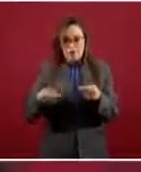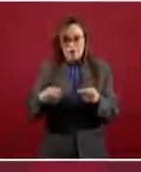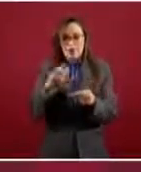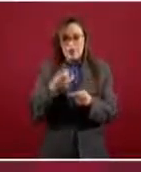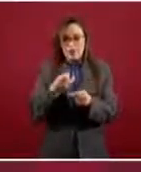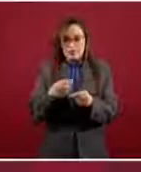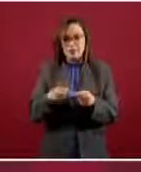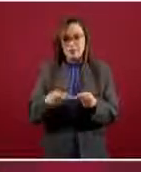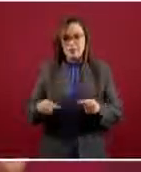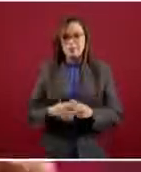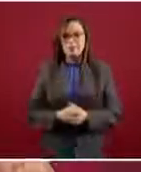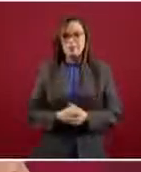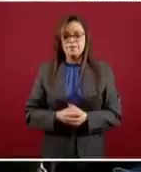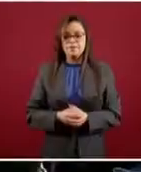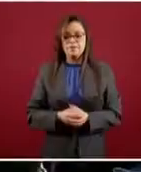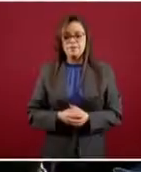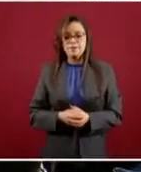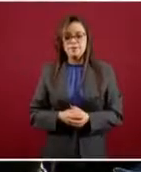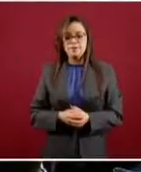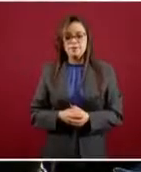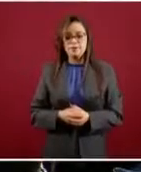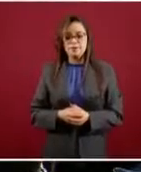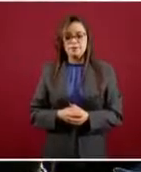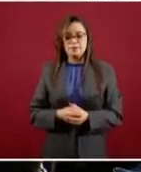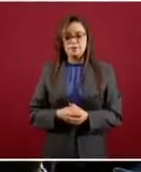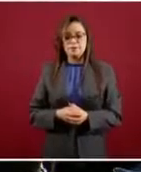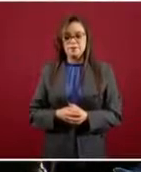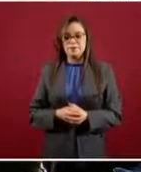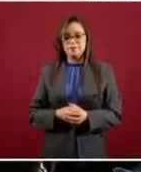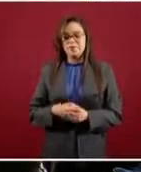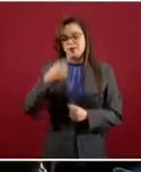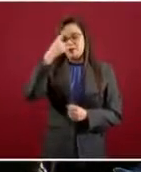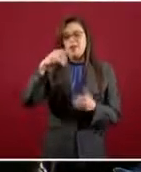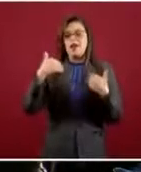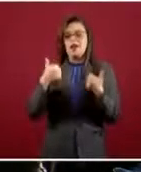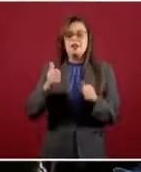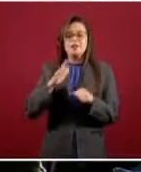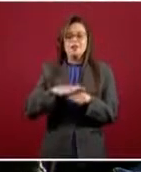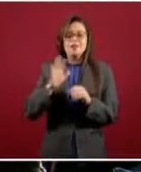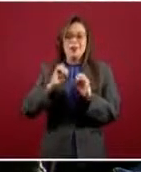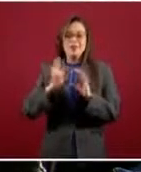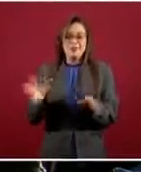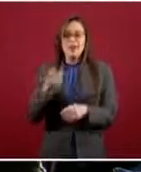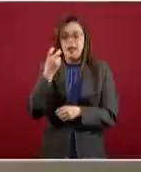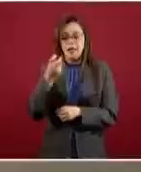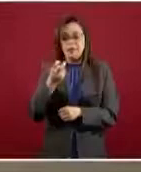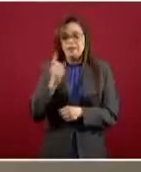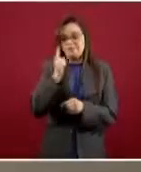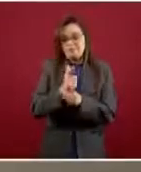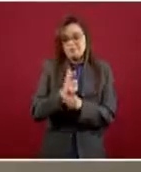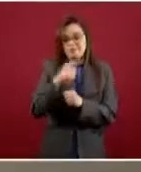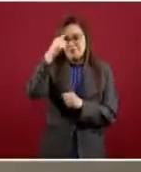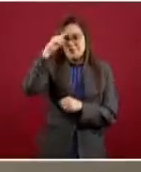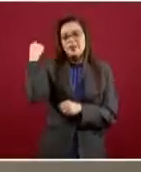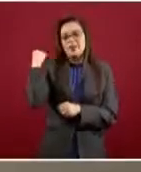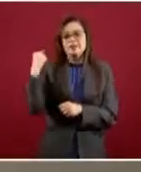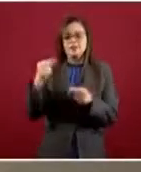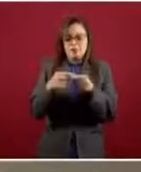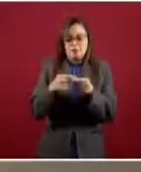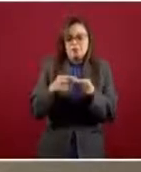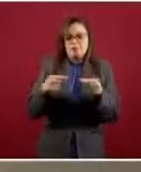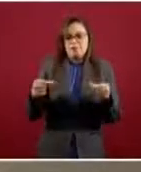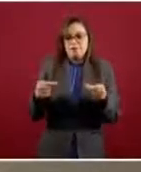complicarse. Pero para pronta identificación. Entonces, es un dispositivo, vamos a